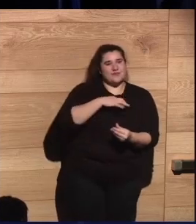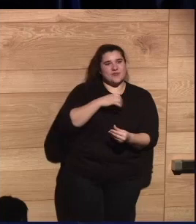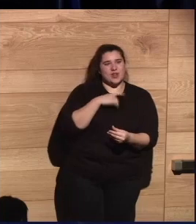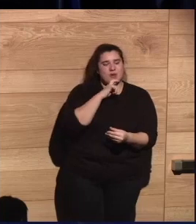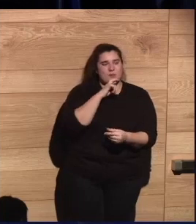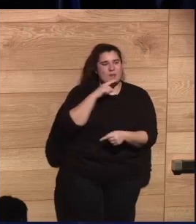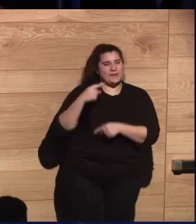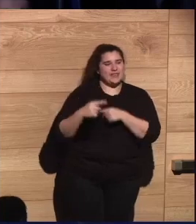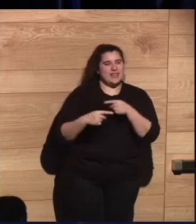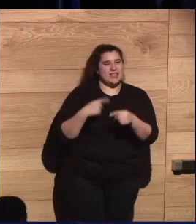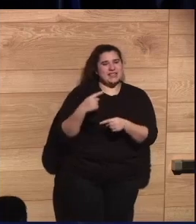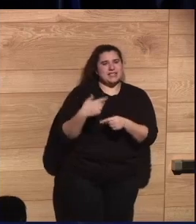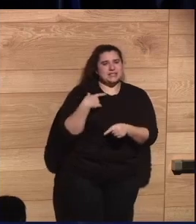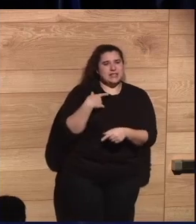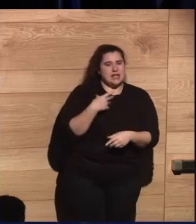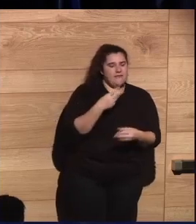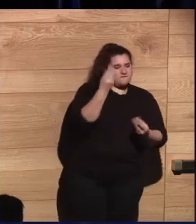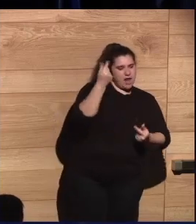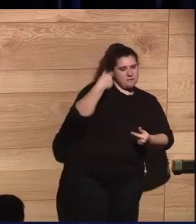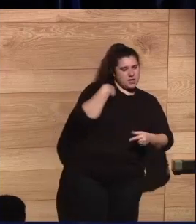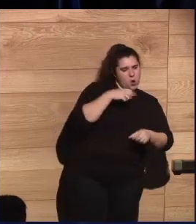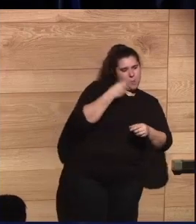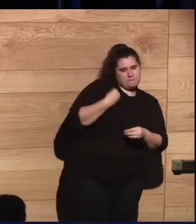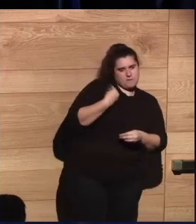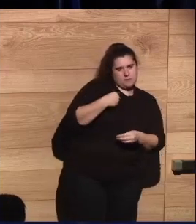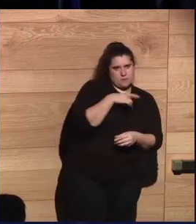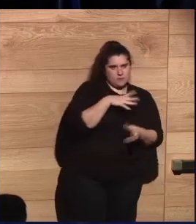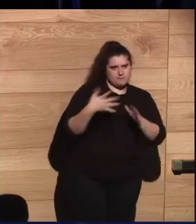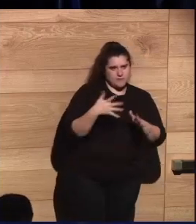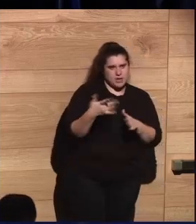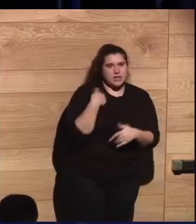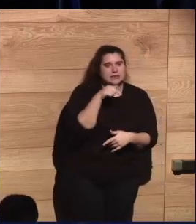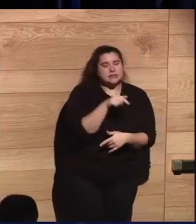tan como decías en el flamenco, tan hondo, ¿no? Tan enraizado,